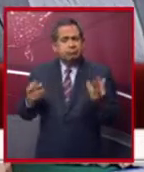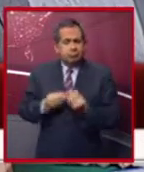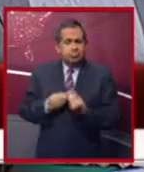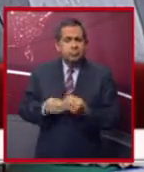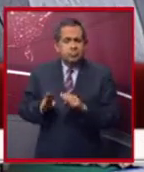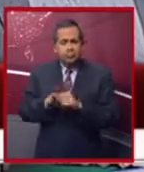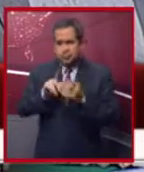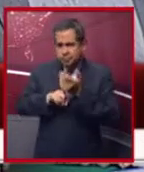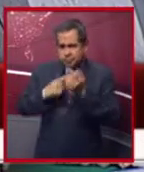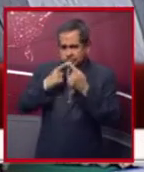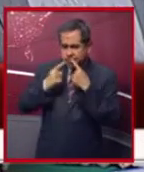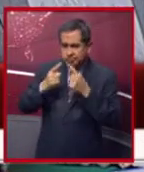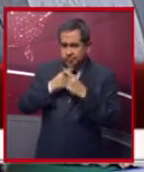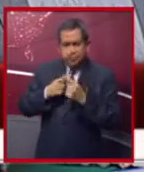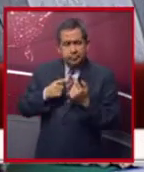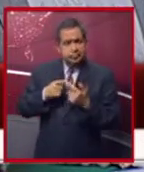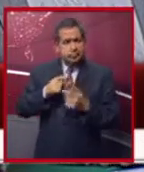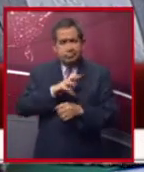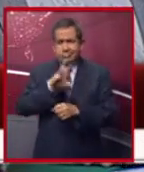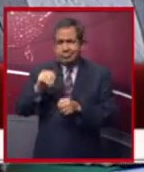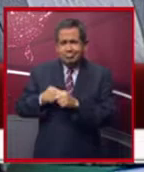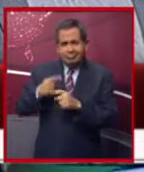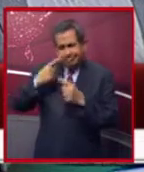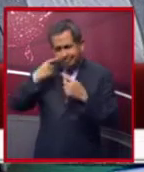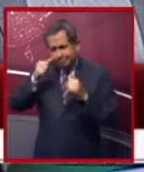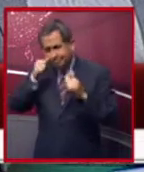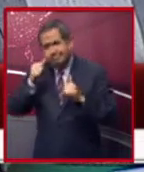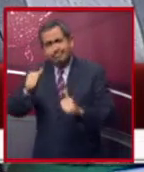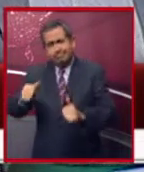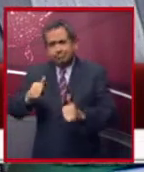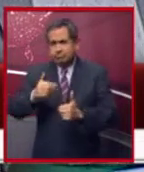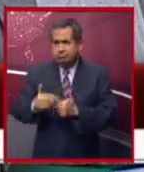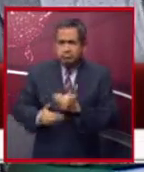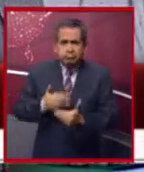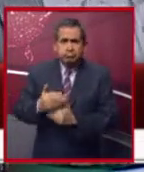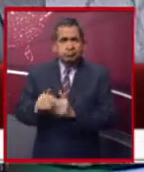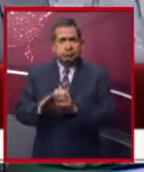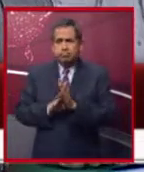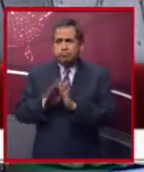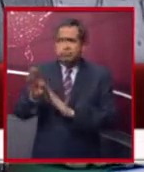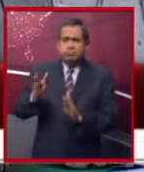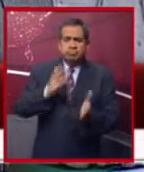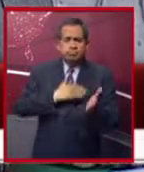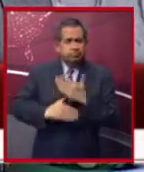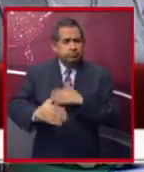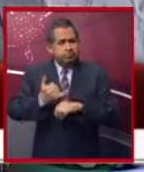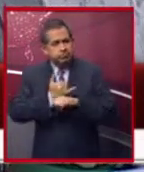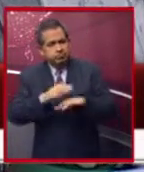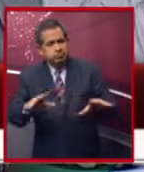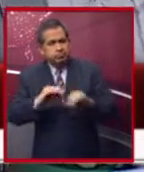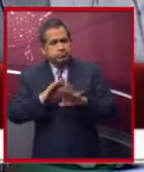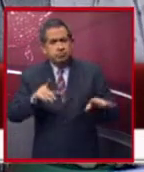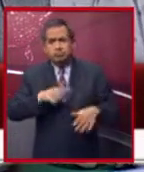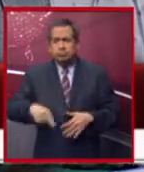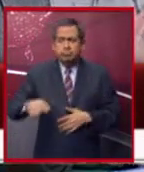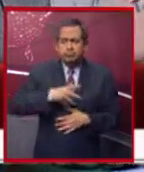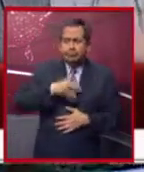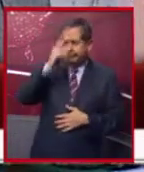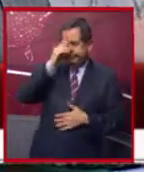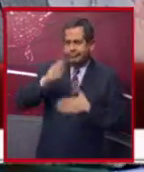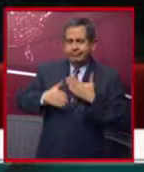de la materia hasta las propuestas para su atención, desarrollo, conocimiento, difusión y disfrute por parte de la